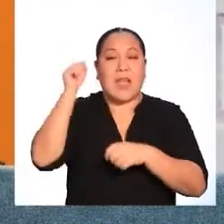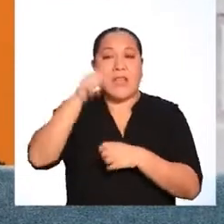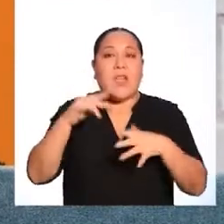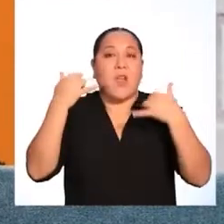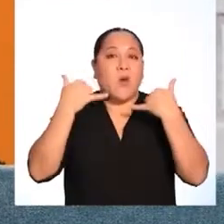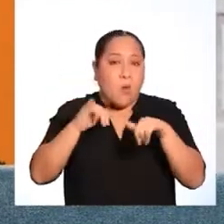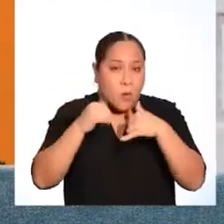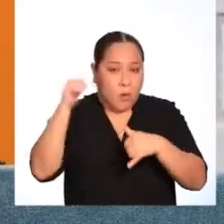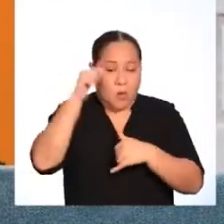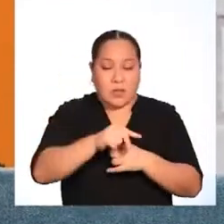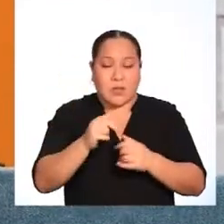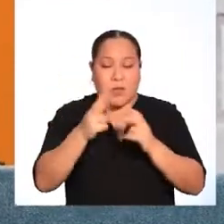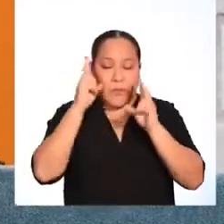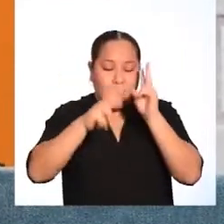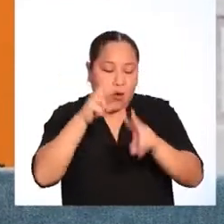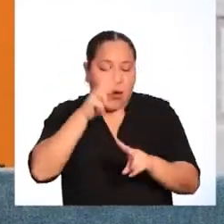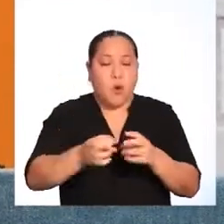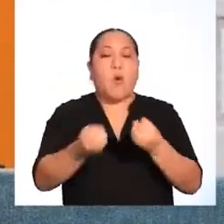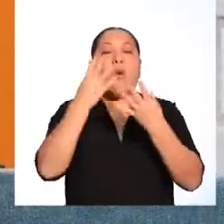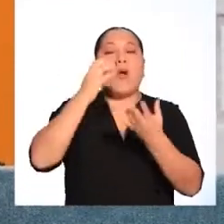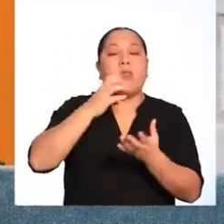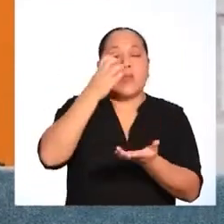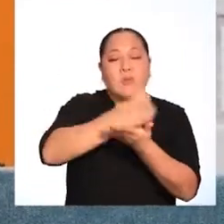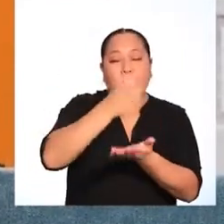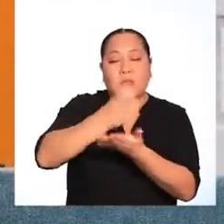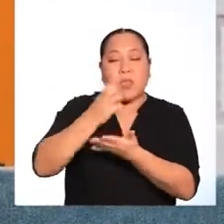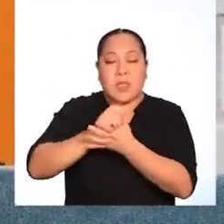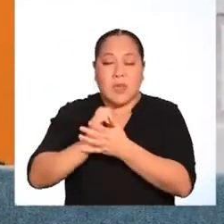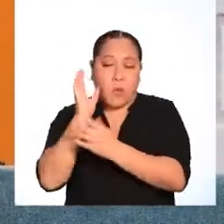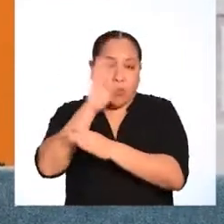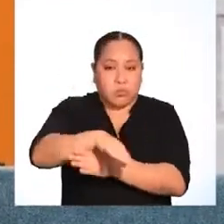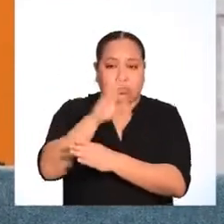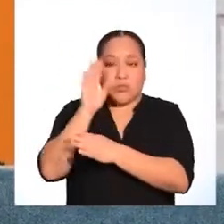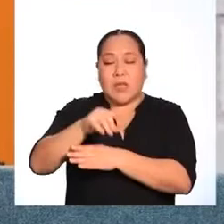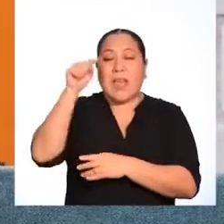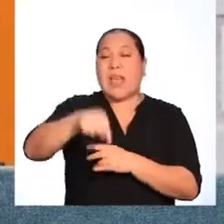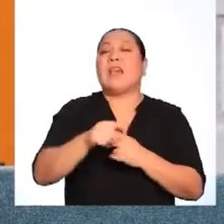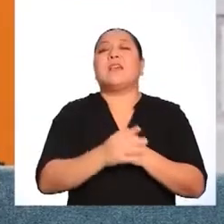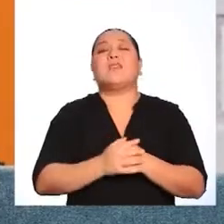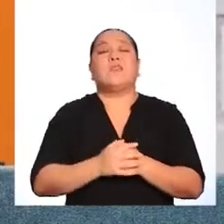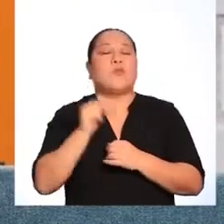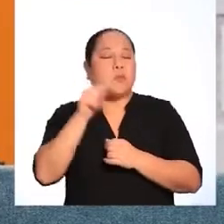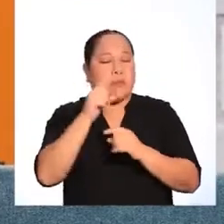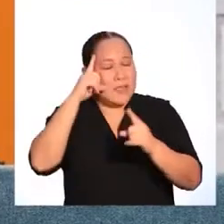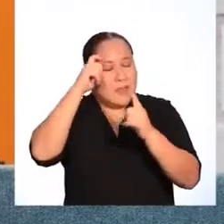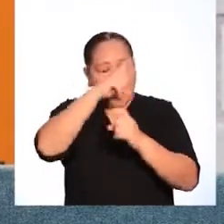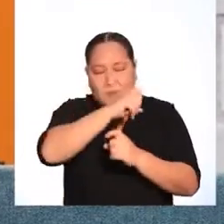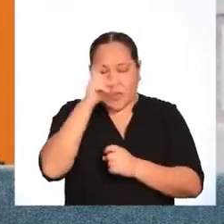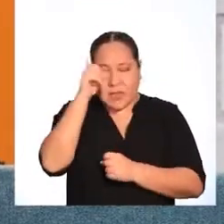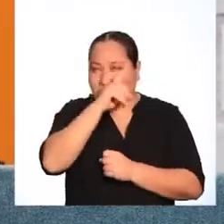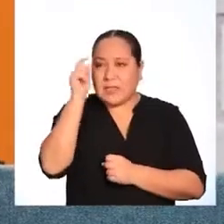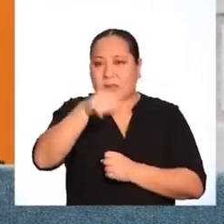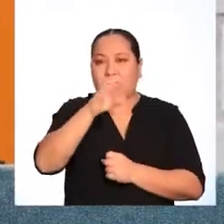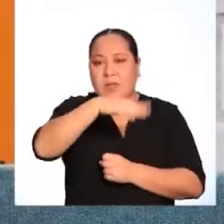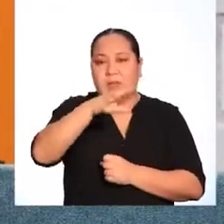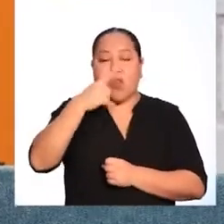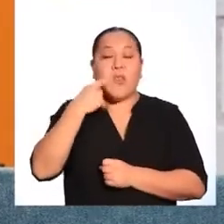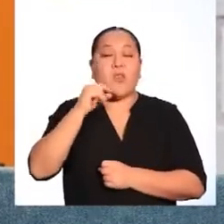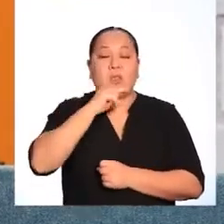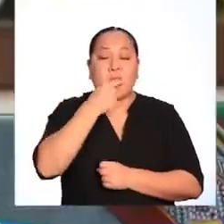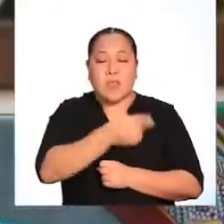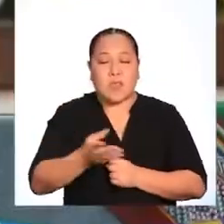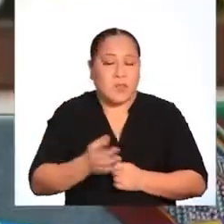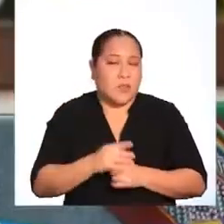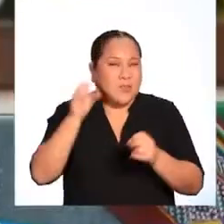y durante el juego se registró la cantidad de botellas tumbadas esto puede ser todo un reto para las niñas y los